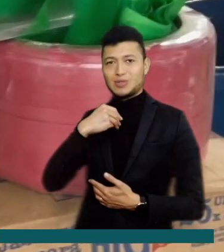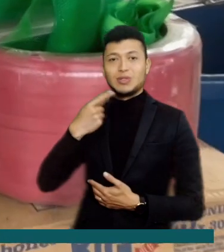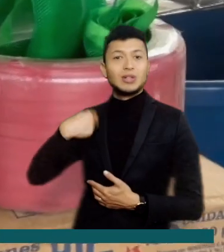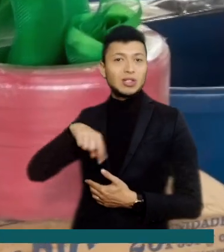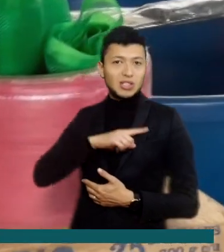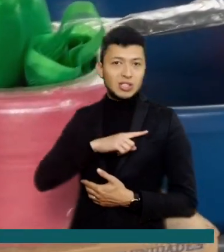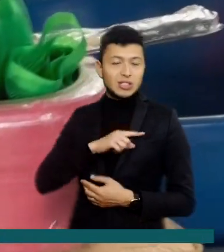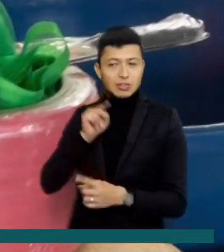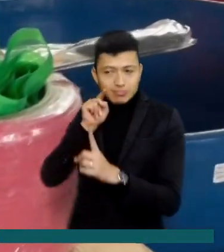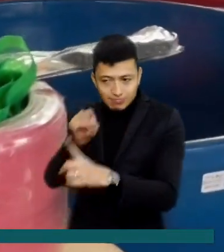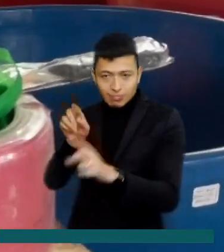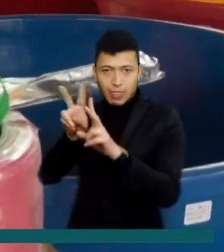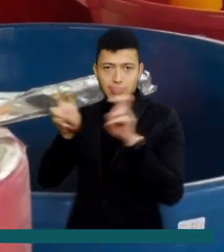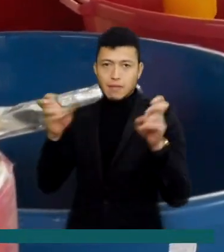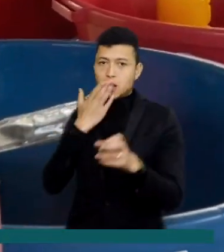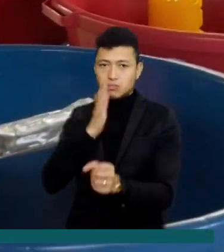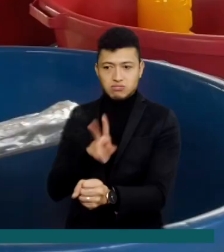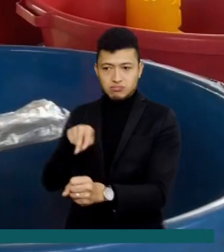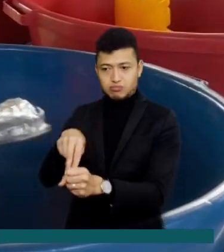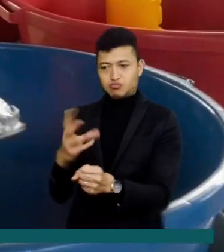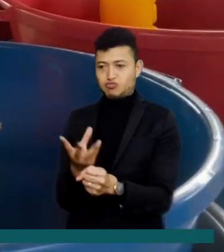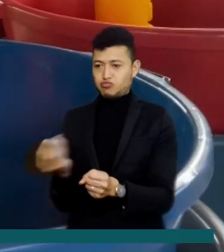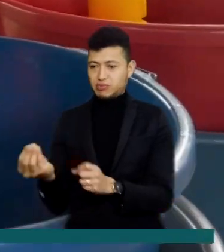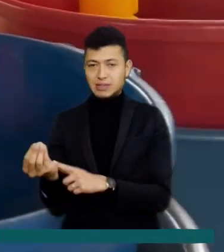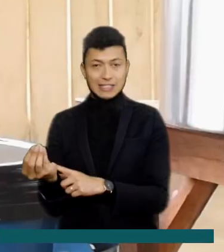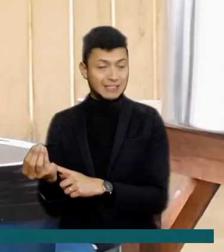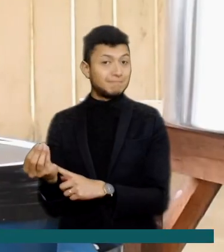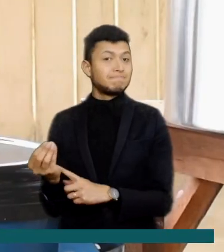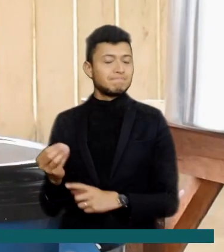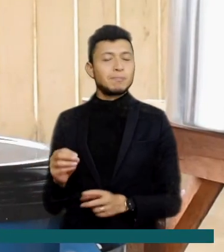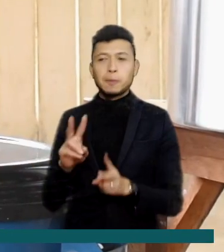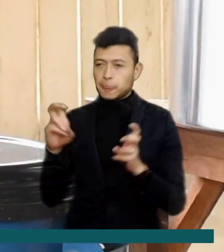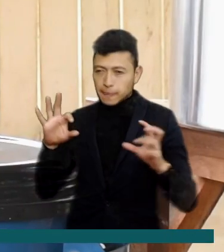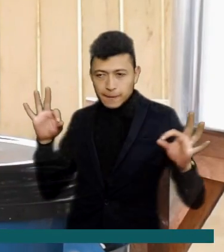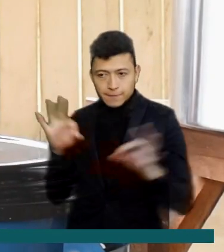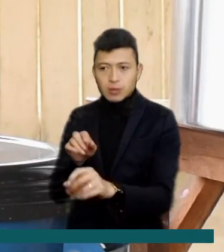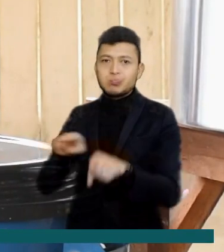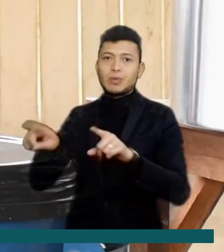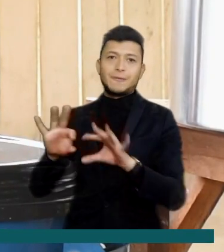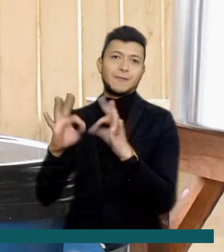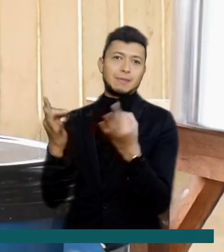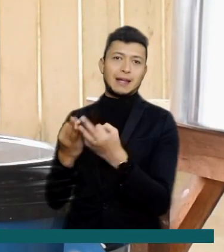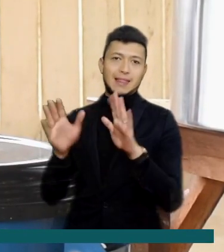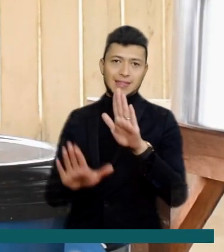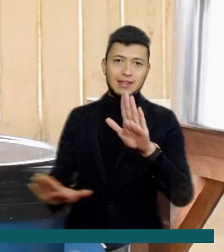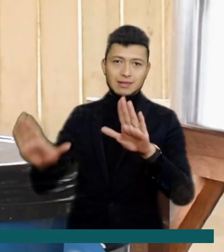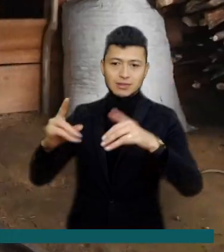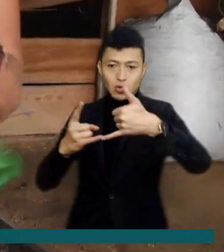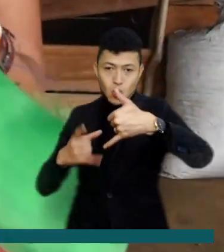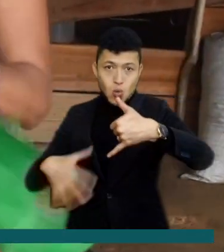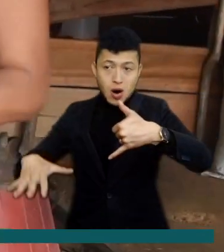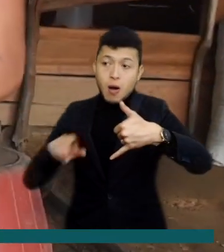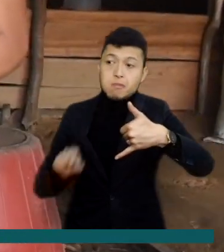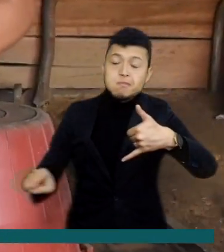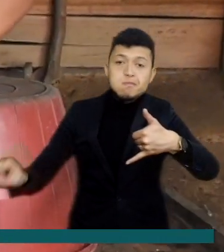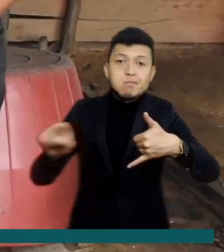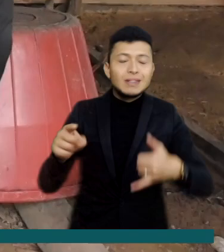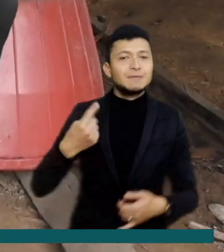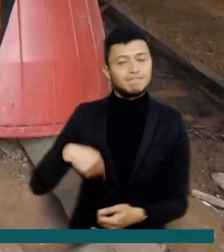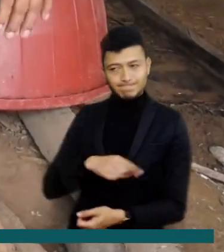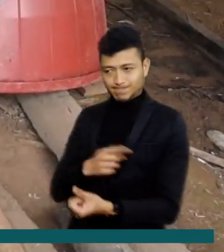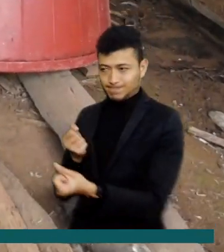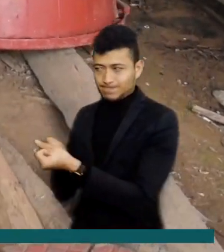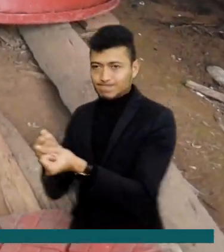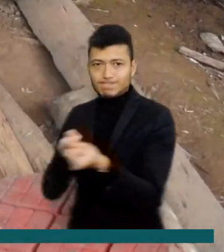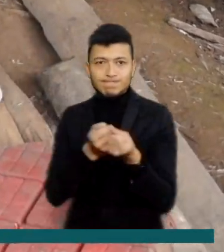que tenemos por asuntos indígenas que va enfocado a cada una de las familias del departamento del Guainía, donde